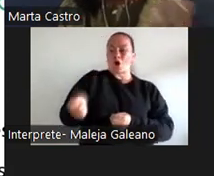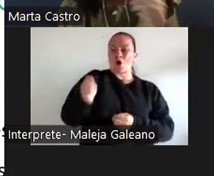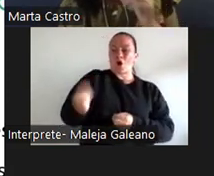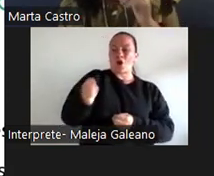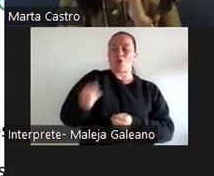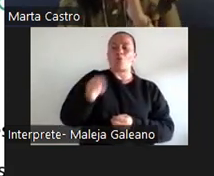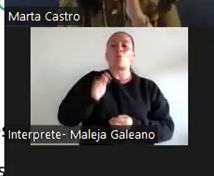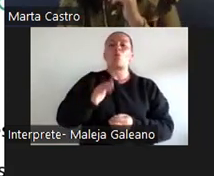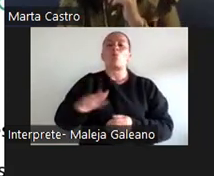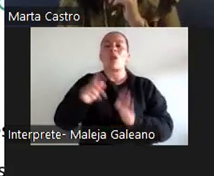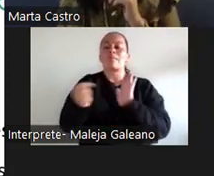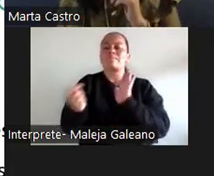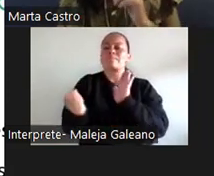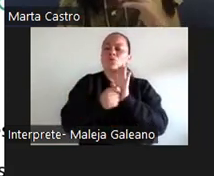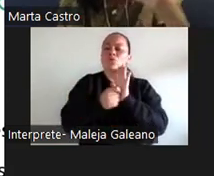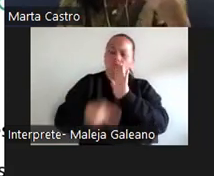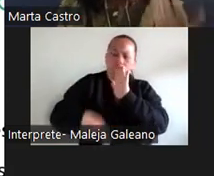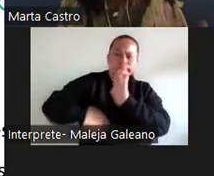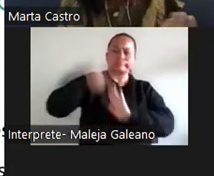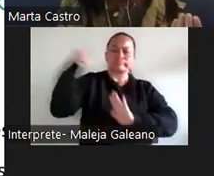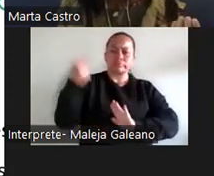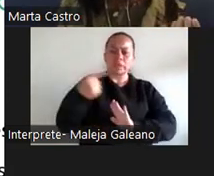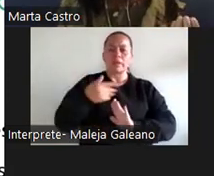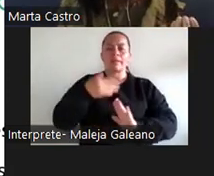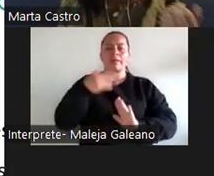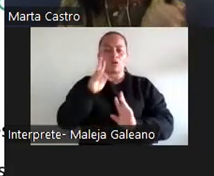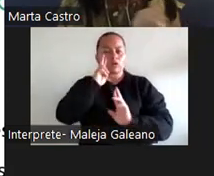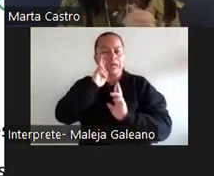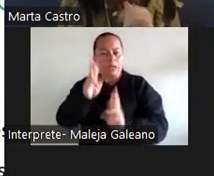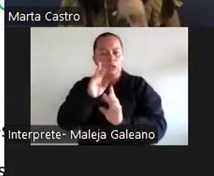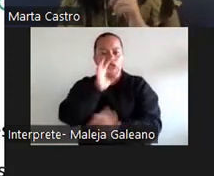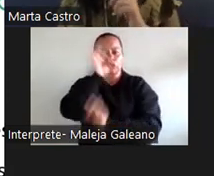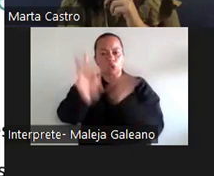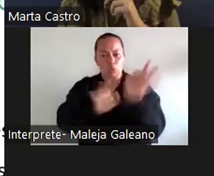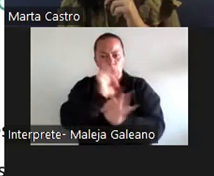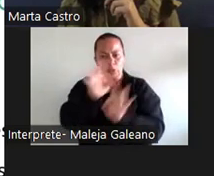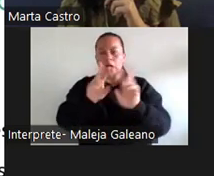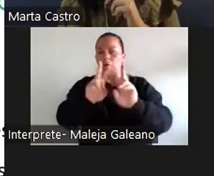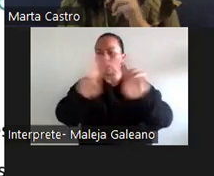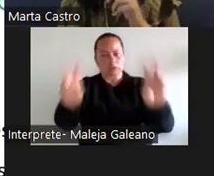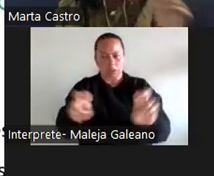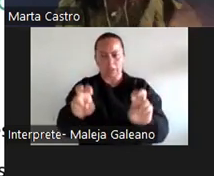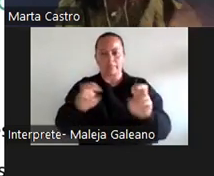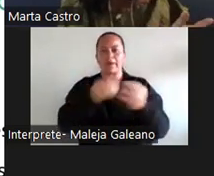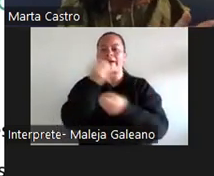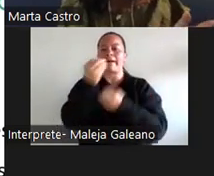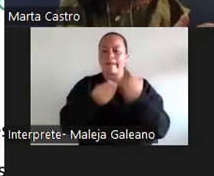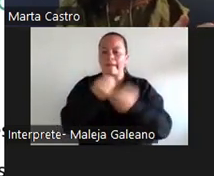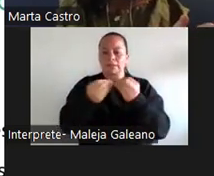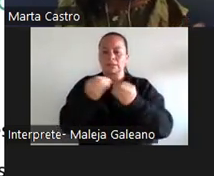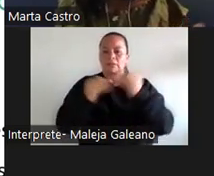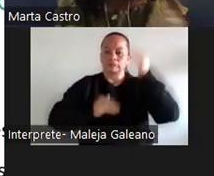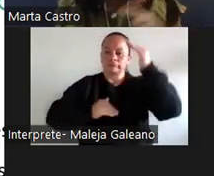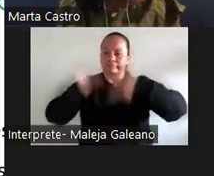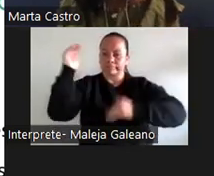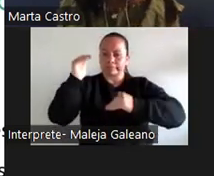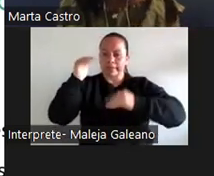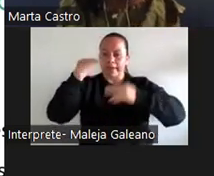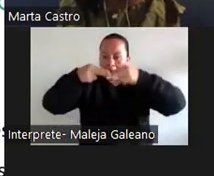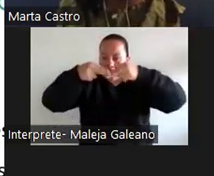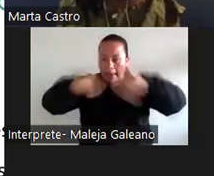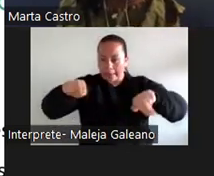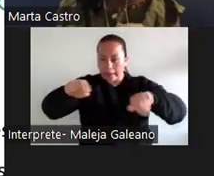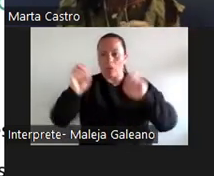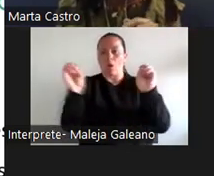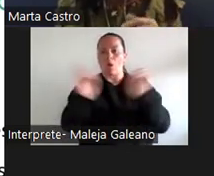partida si reconoce que el cuidado es un tema que genera desigualdades de género que sostiene las